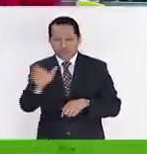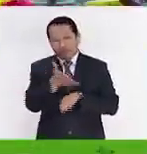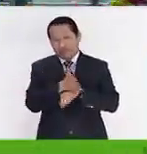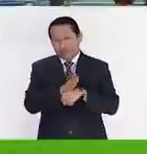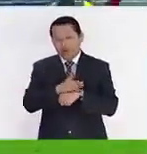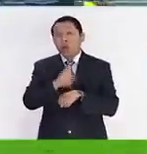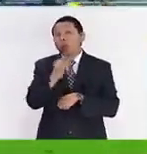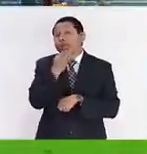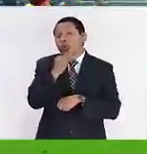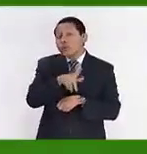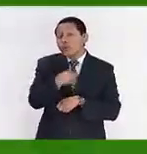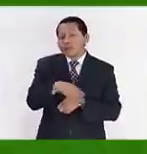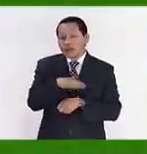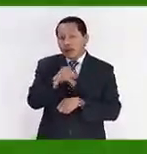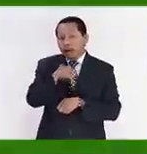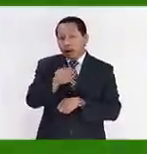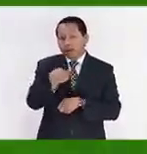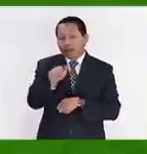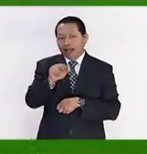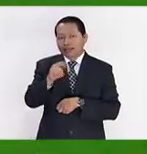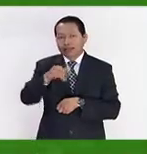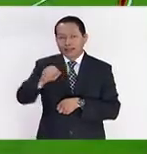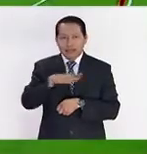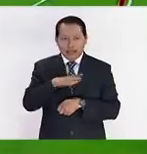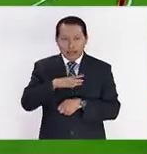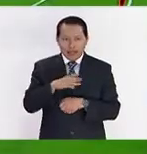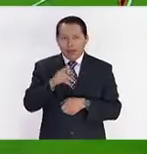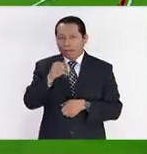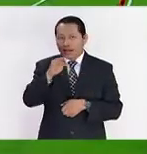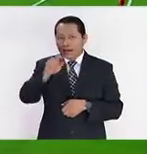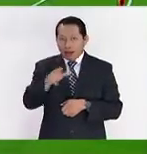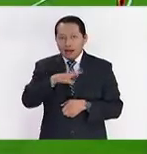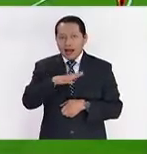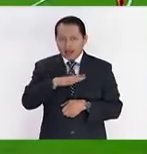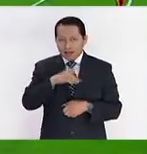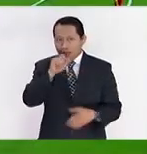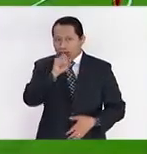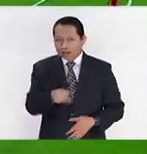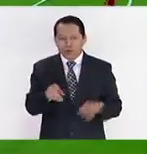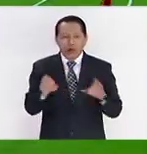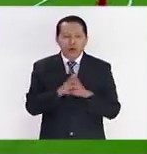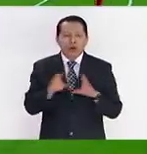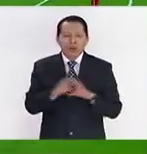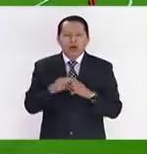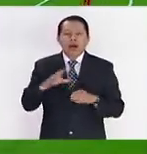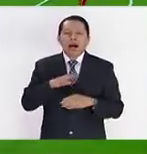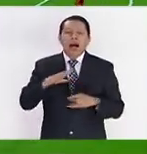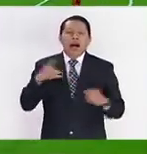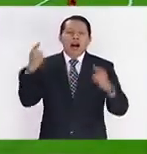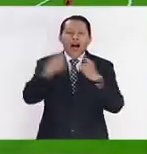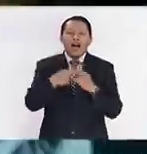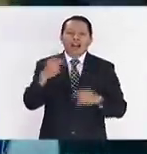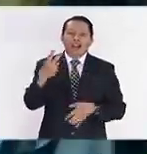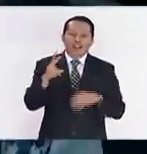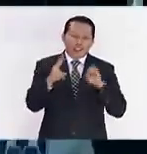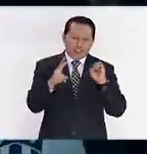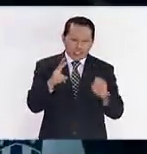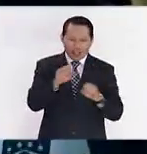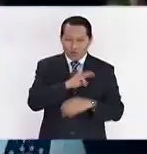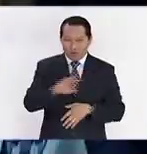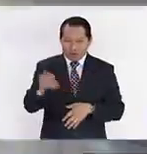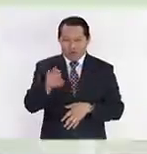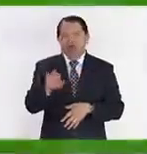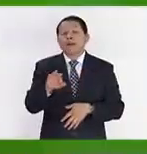minuto después, Carlos Sánchez, después de este penal de Achiller. Achiller hacía el gol, el 2-0, bien lo cobró